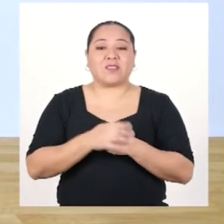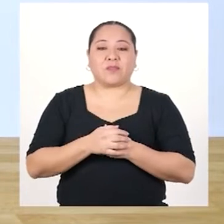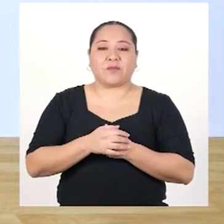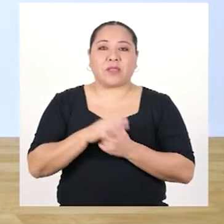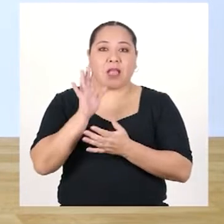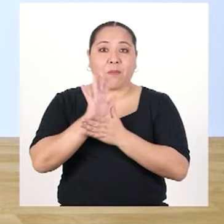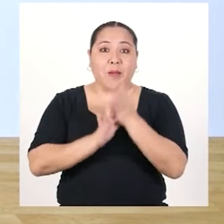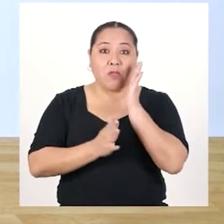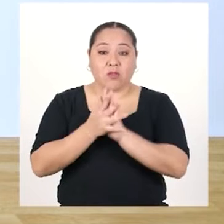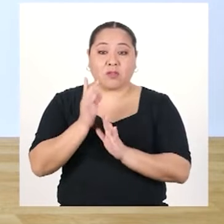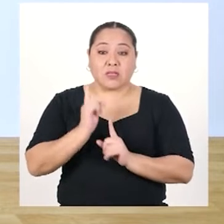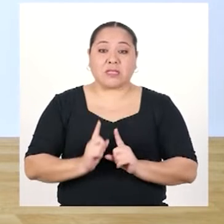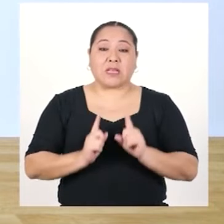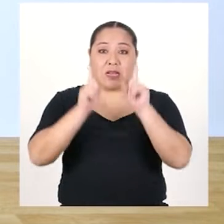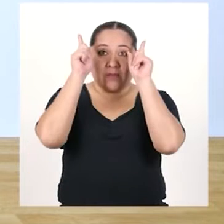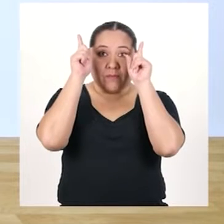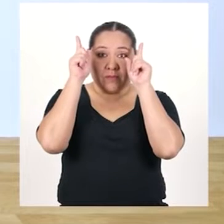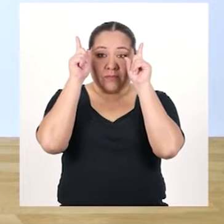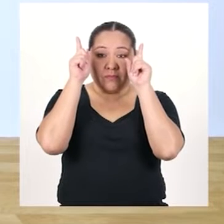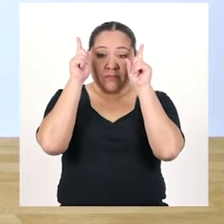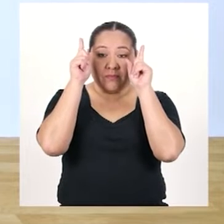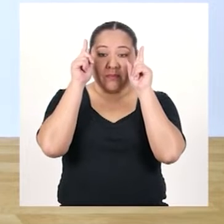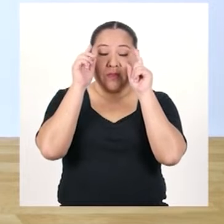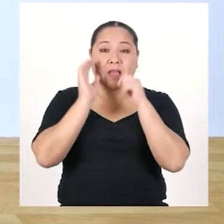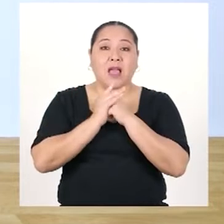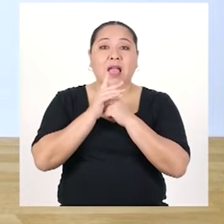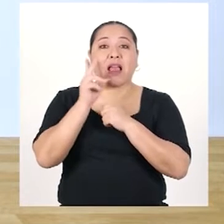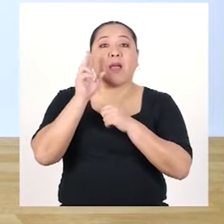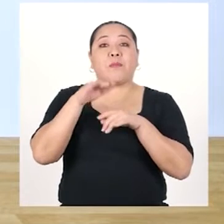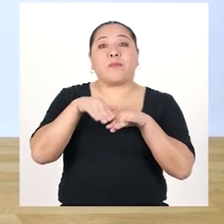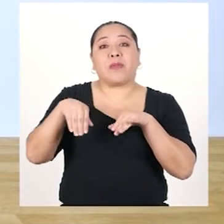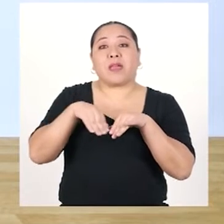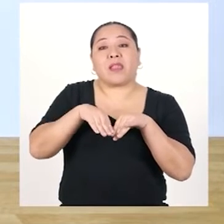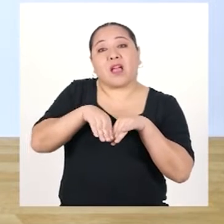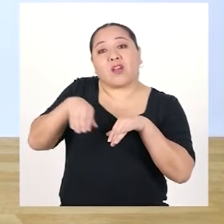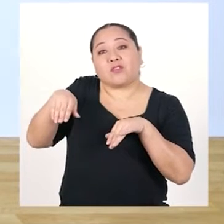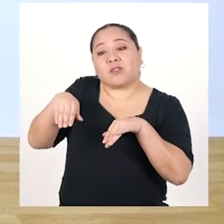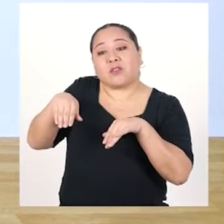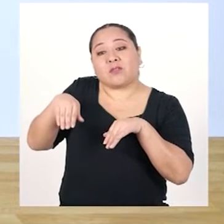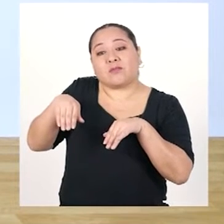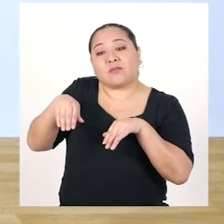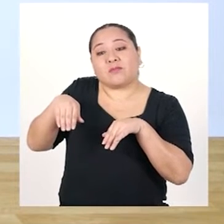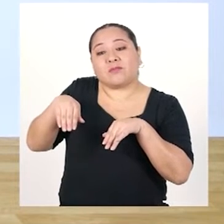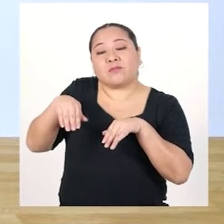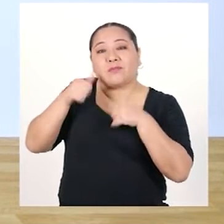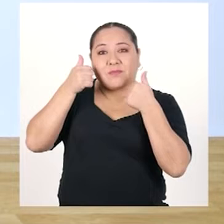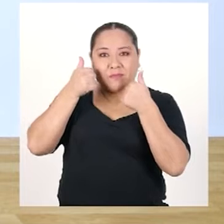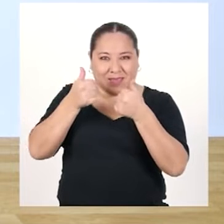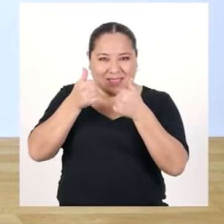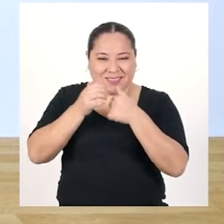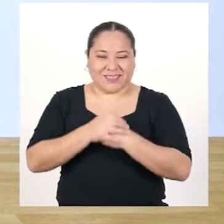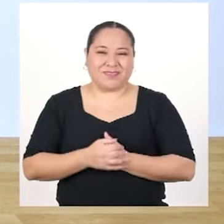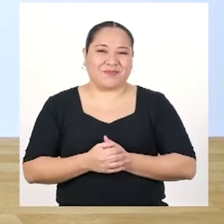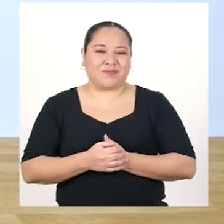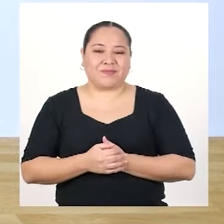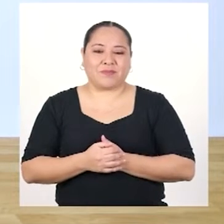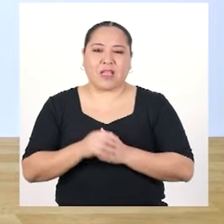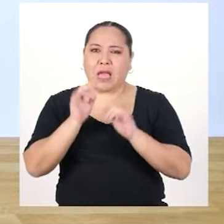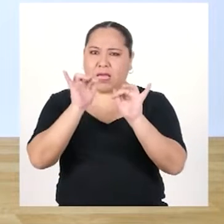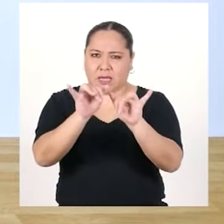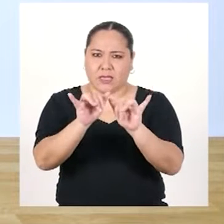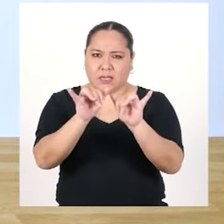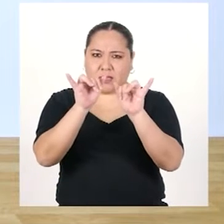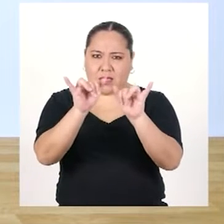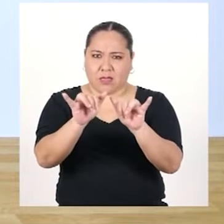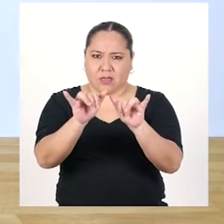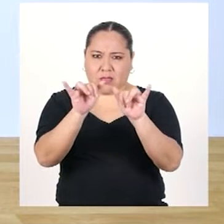elevamos las manos hacia arriba, estiramos la pierna al costado. Eso es, muy bien. Ahí,